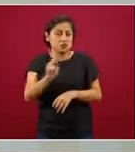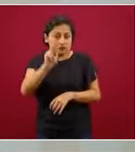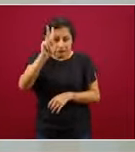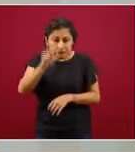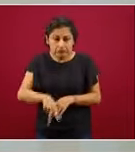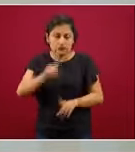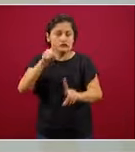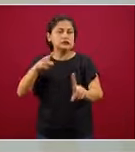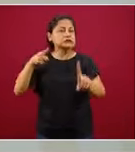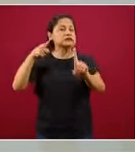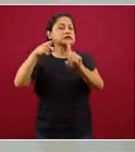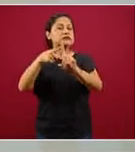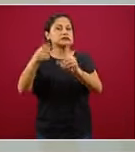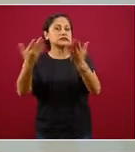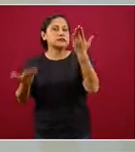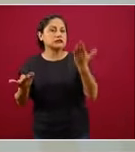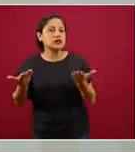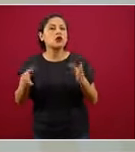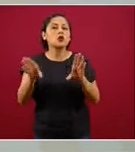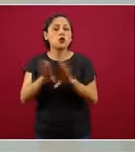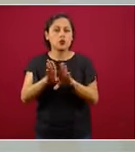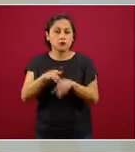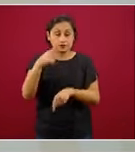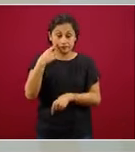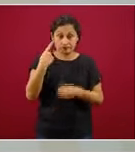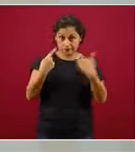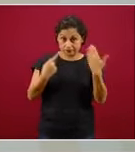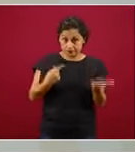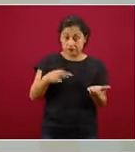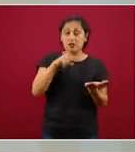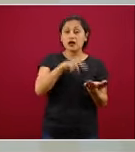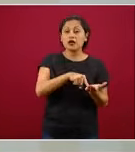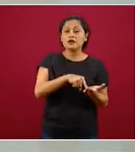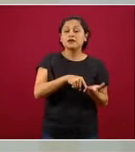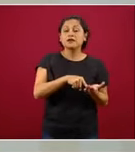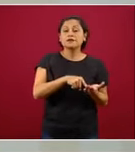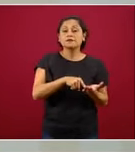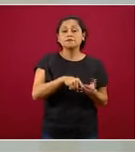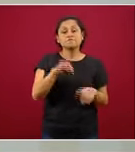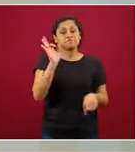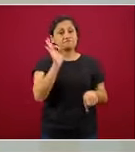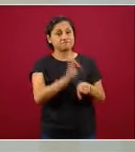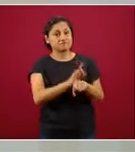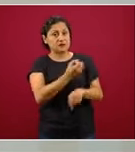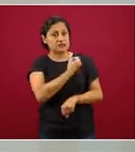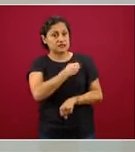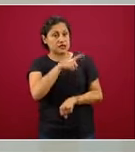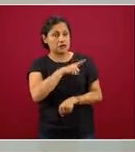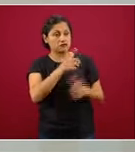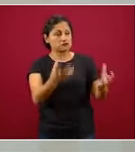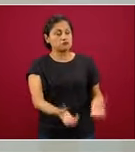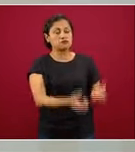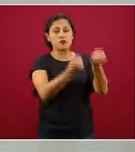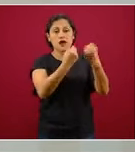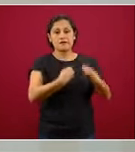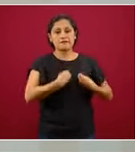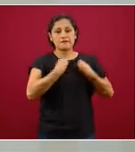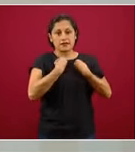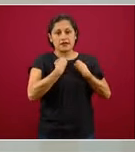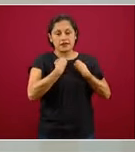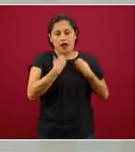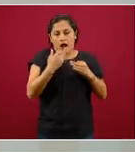balancear. Por un lado, el proteger de manera directa la salud y la vida en términos de